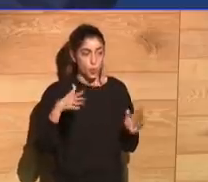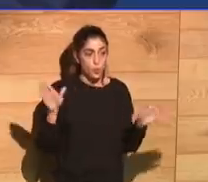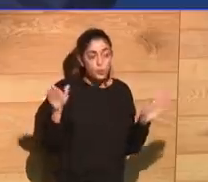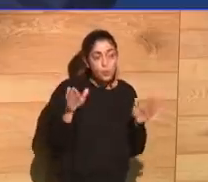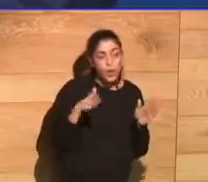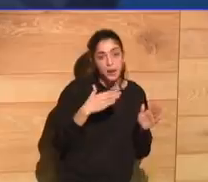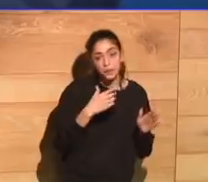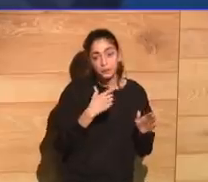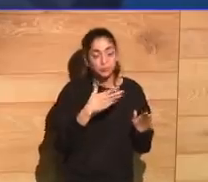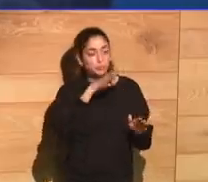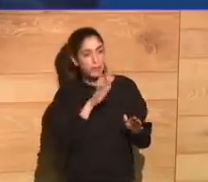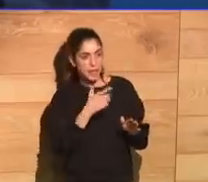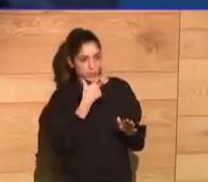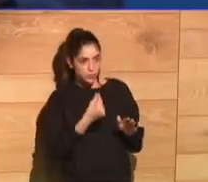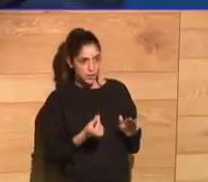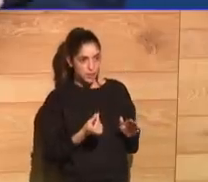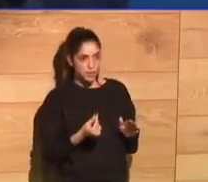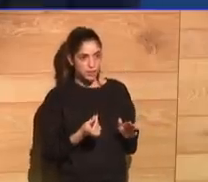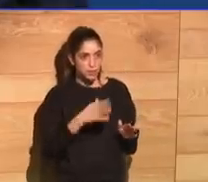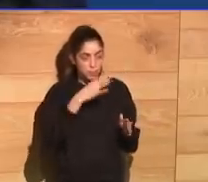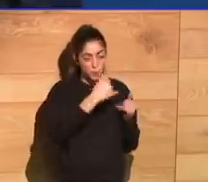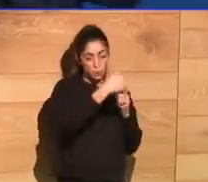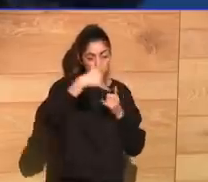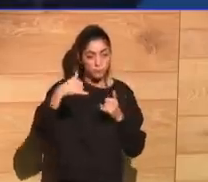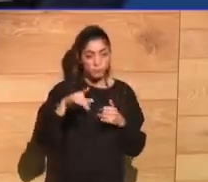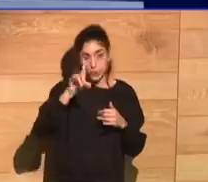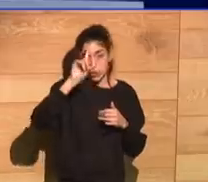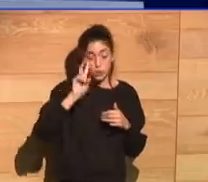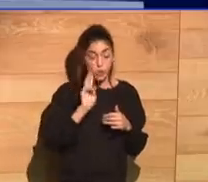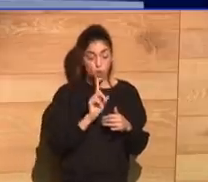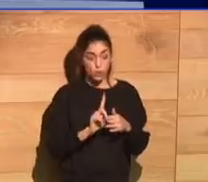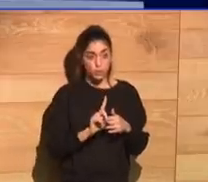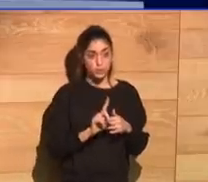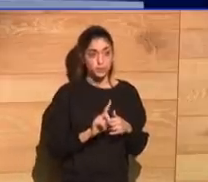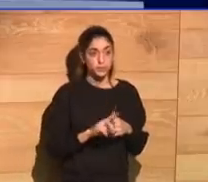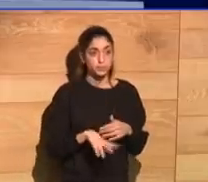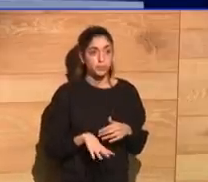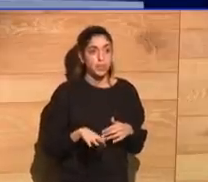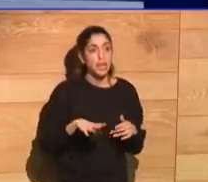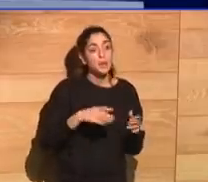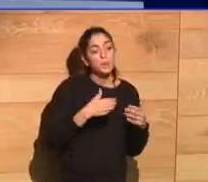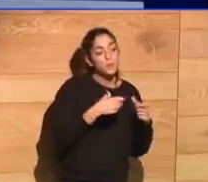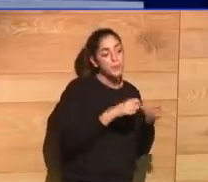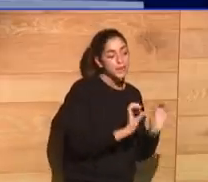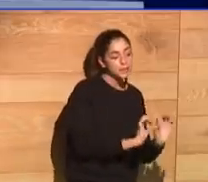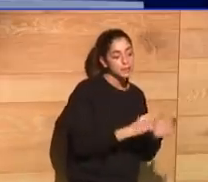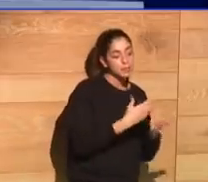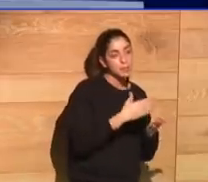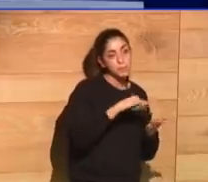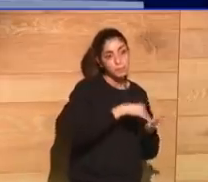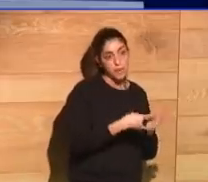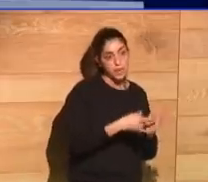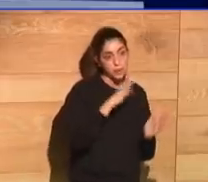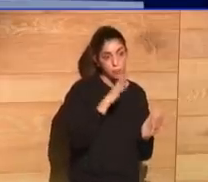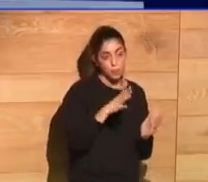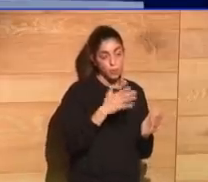porque volaba, no estabas buscando dónde estaba los hilos, dónde estaba el truco. Hay una parte que tiene que ser mecánica, porque por mucho que tengas separado